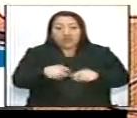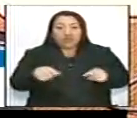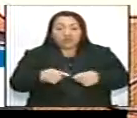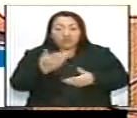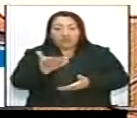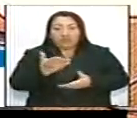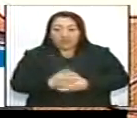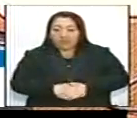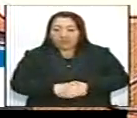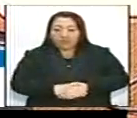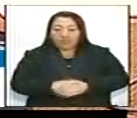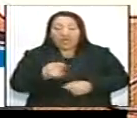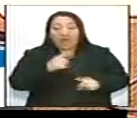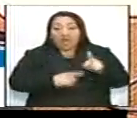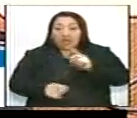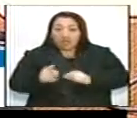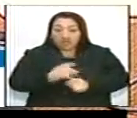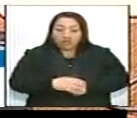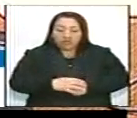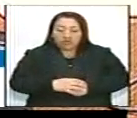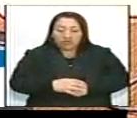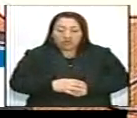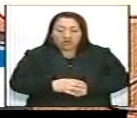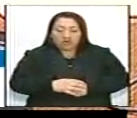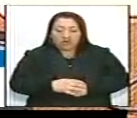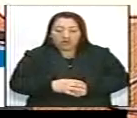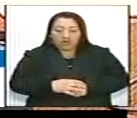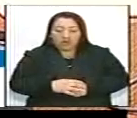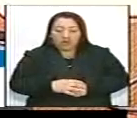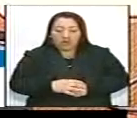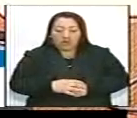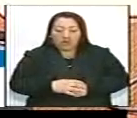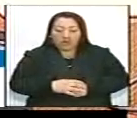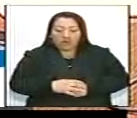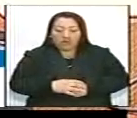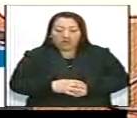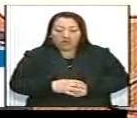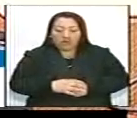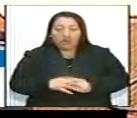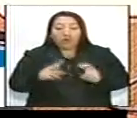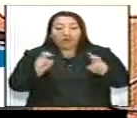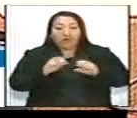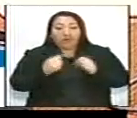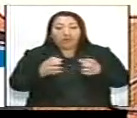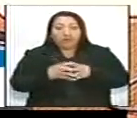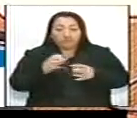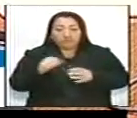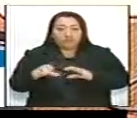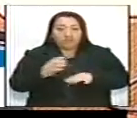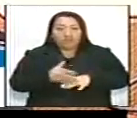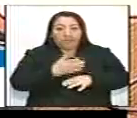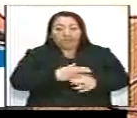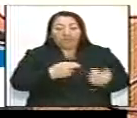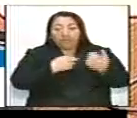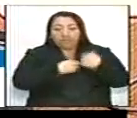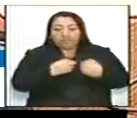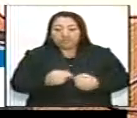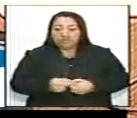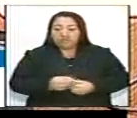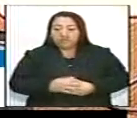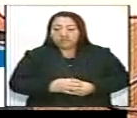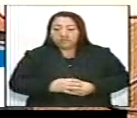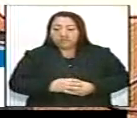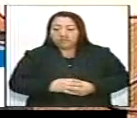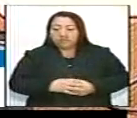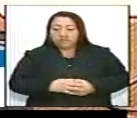de estos reclamos. Algunos que son producto de un tema del sistema, en los cuales ha habido una carga que, por ejemplo, no